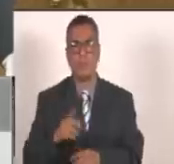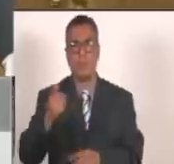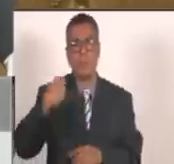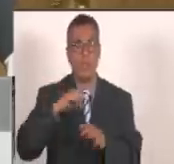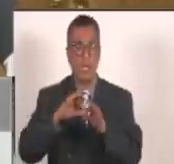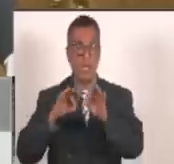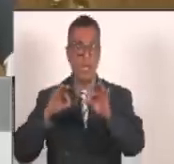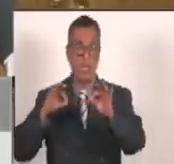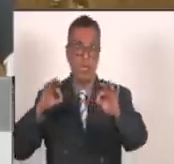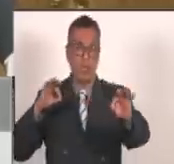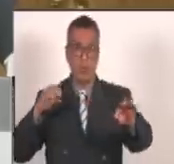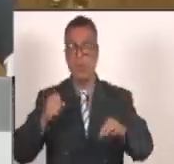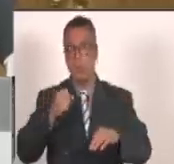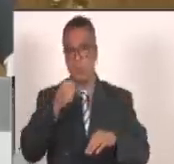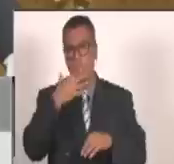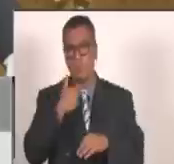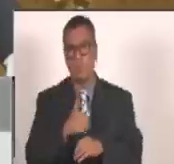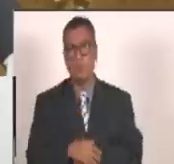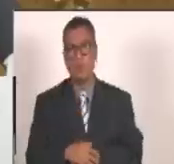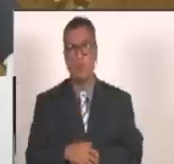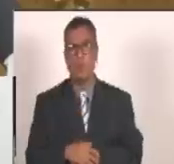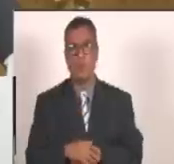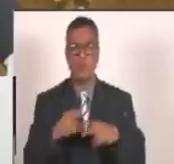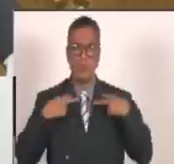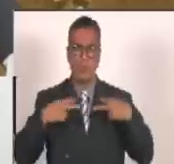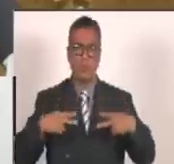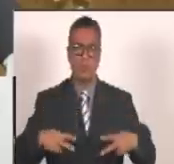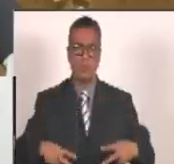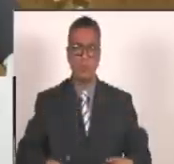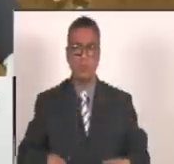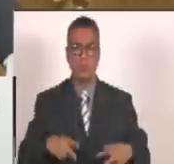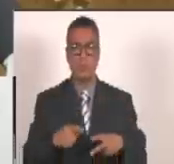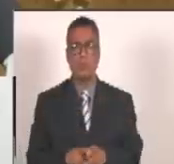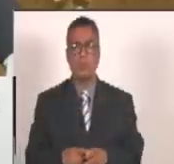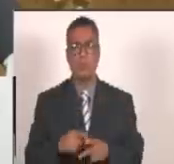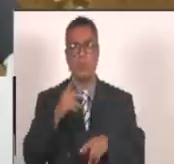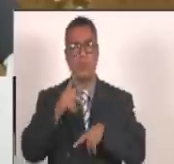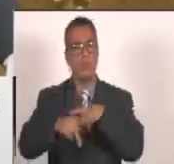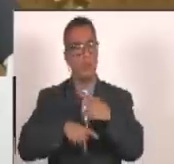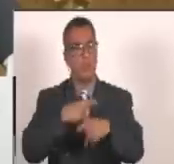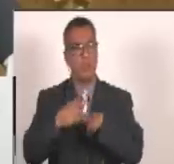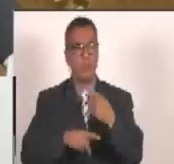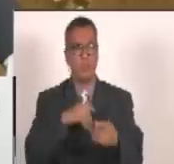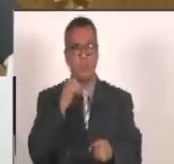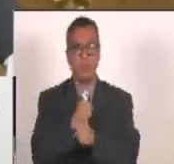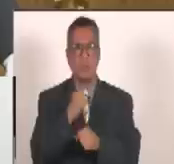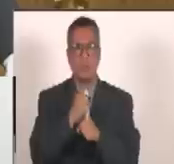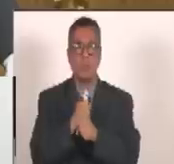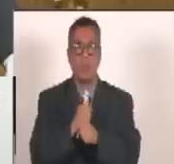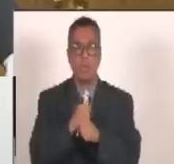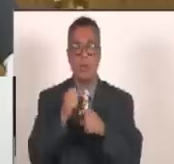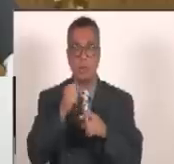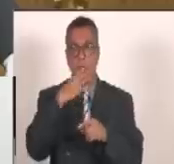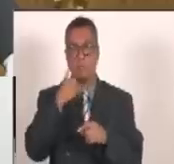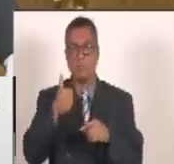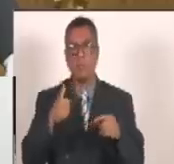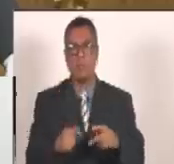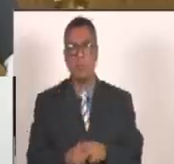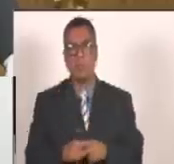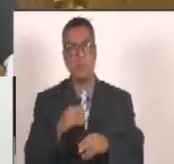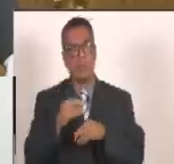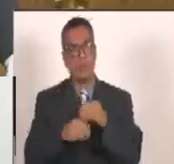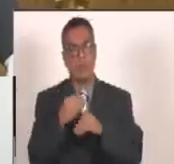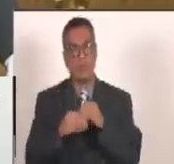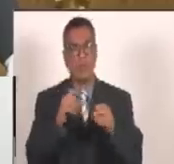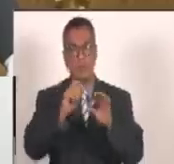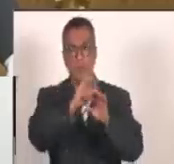Tuvo una larga y fructífera vida en la que desarrolló una obra monumental